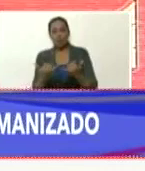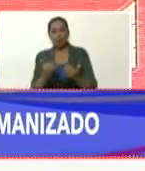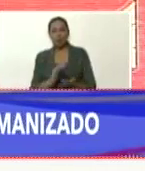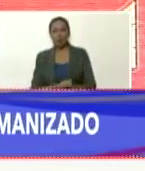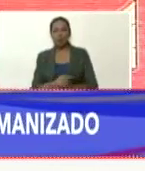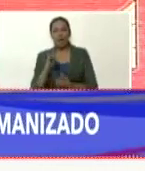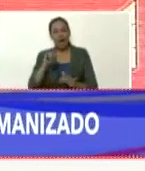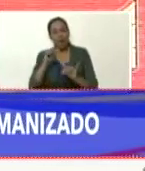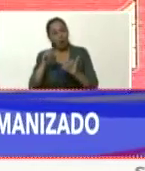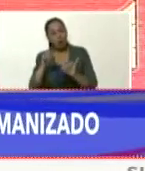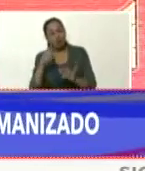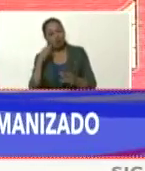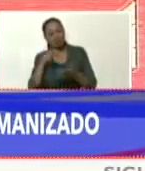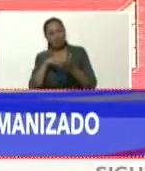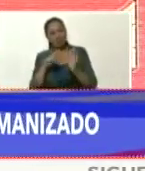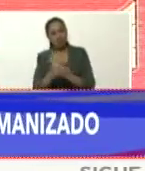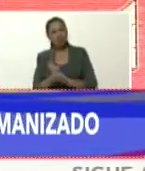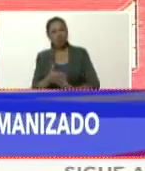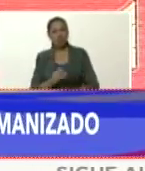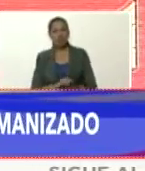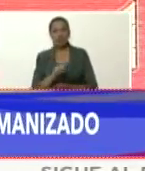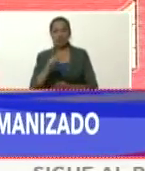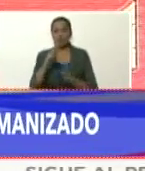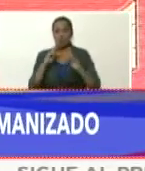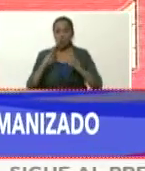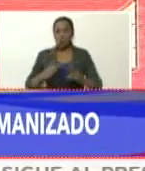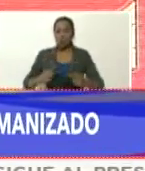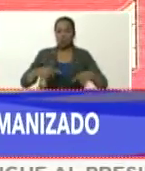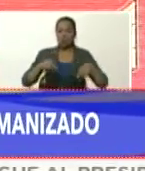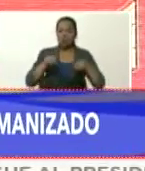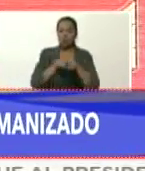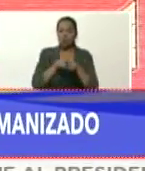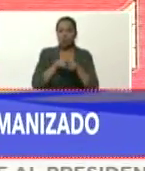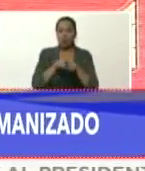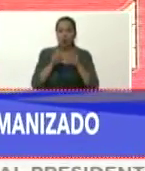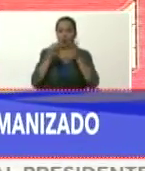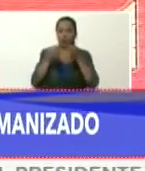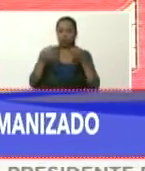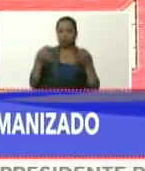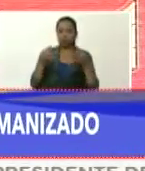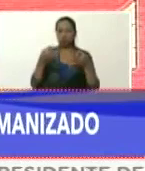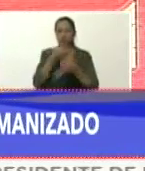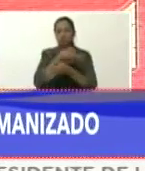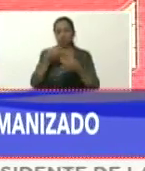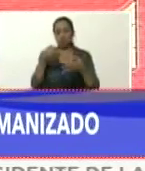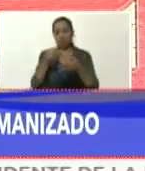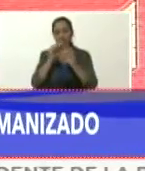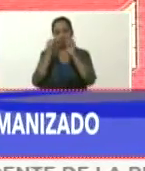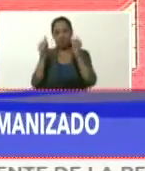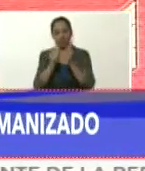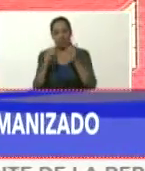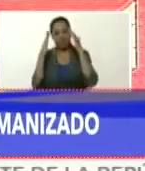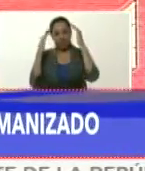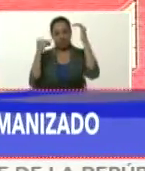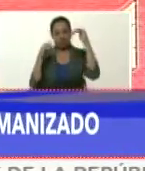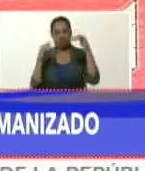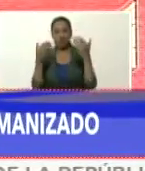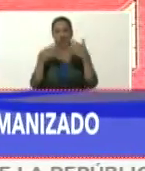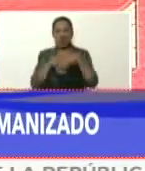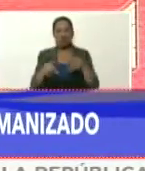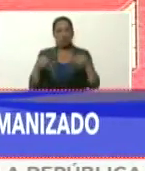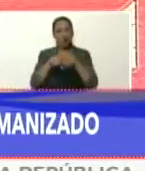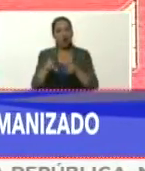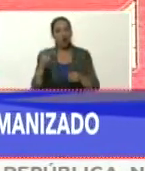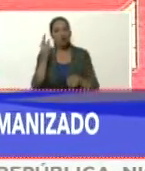en este caso, que se humanice y se perfeccione el sistema de atención integral a la